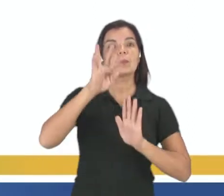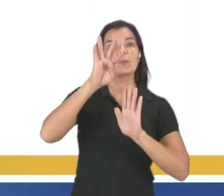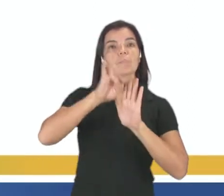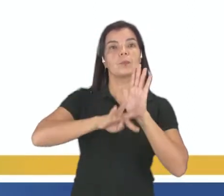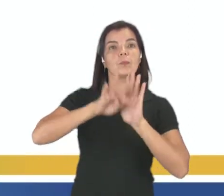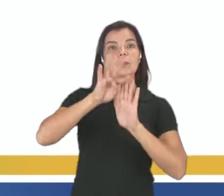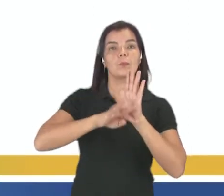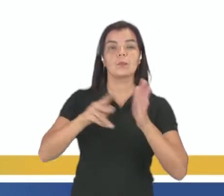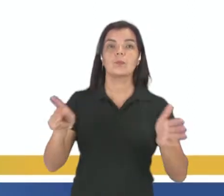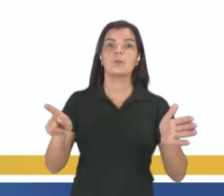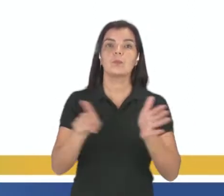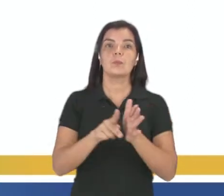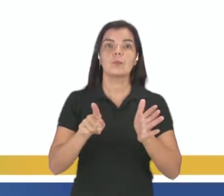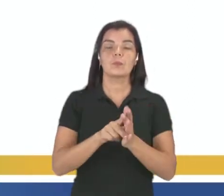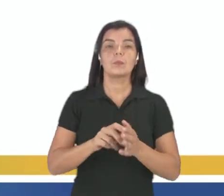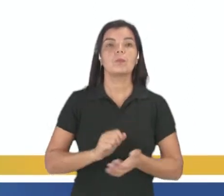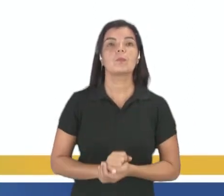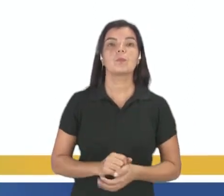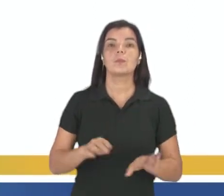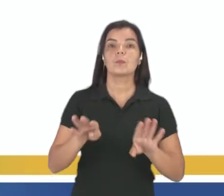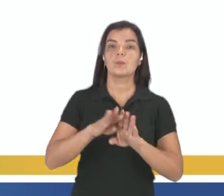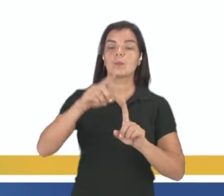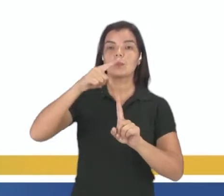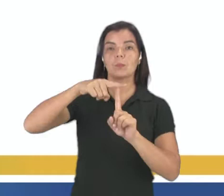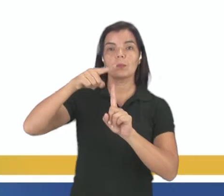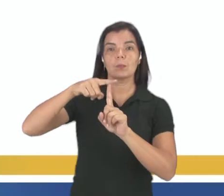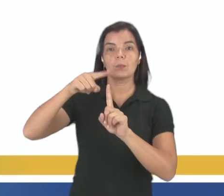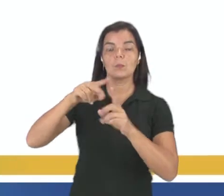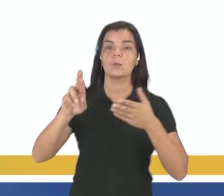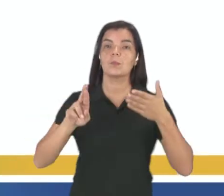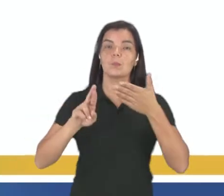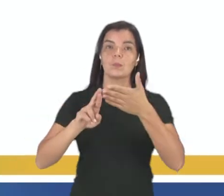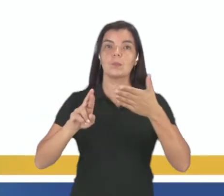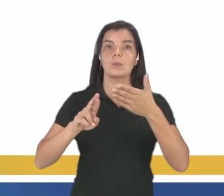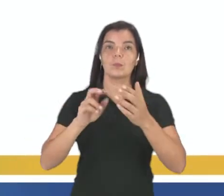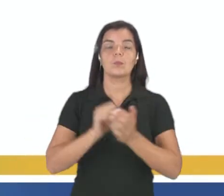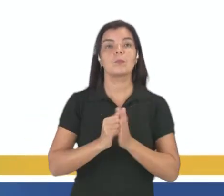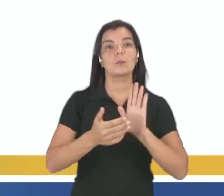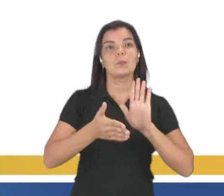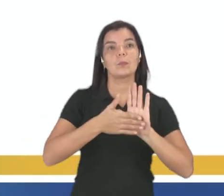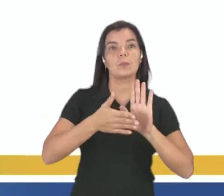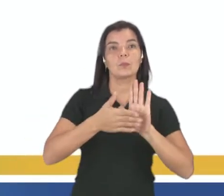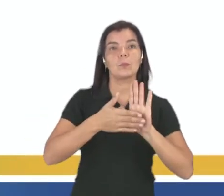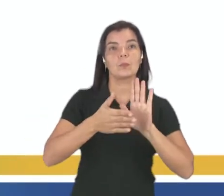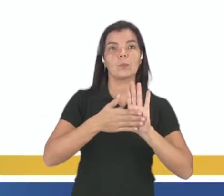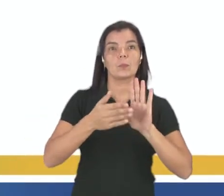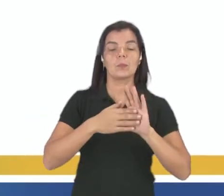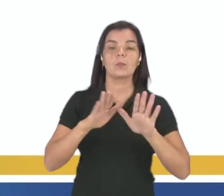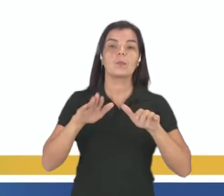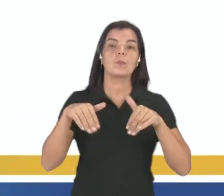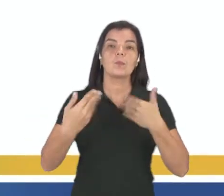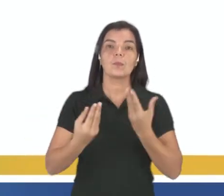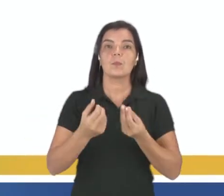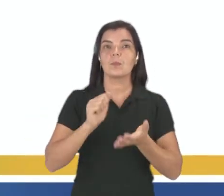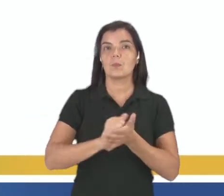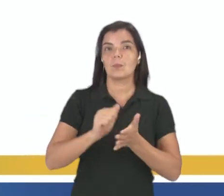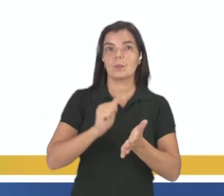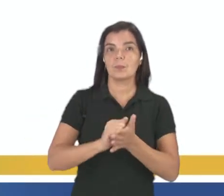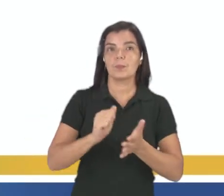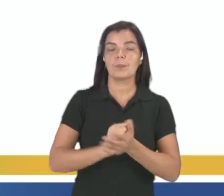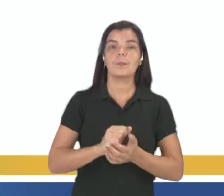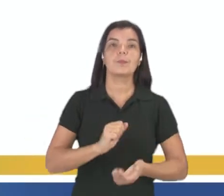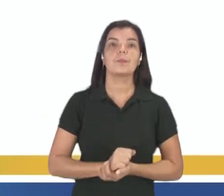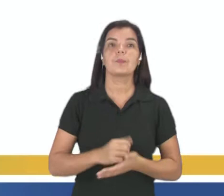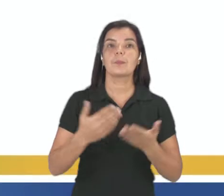determinado, por ejemplo. El aspecto tipológico de un texto se refiere al propósito para el cual fue escrito,